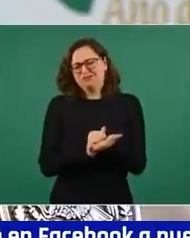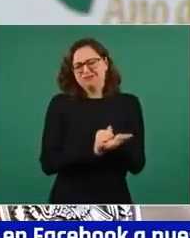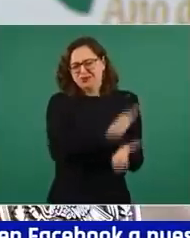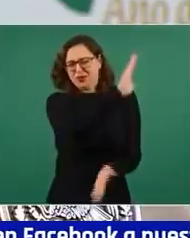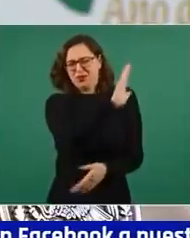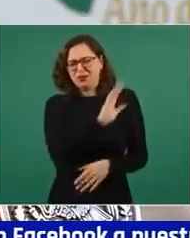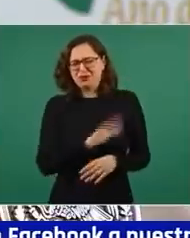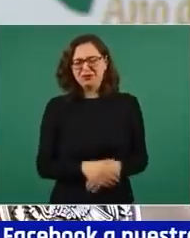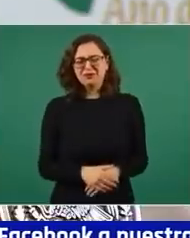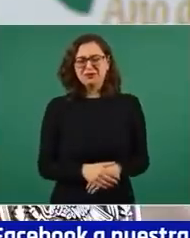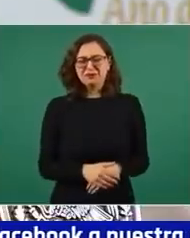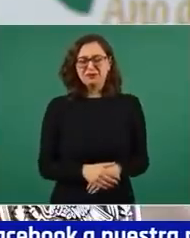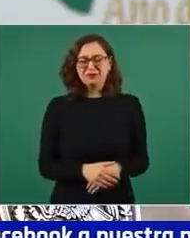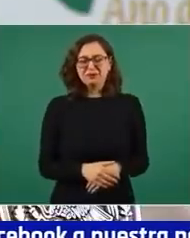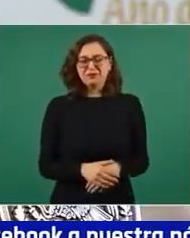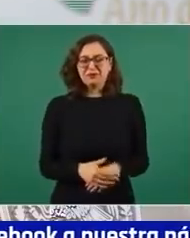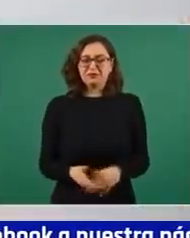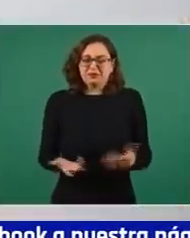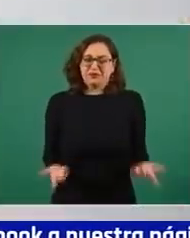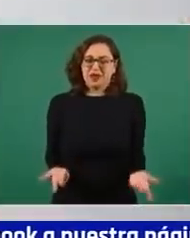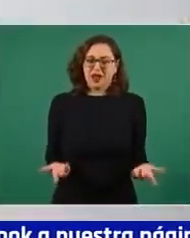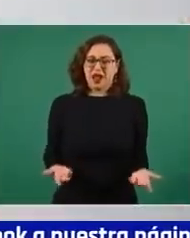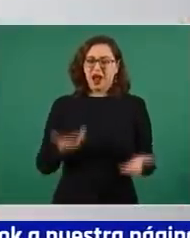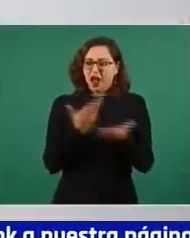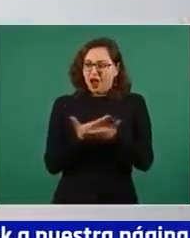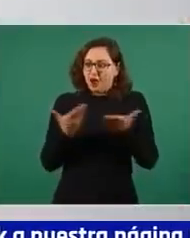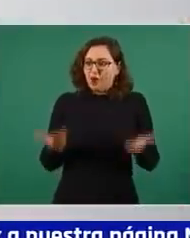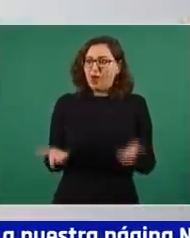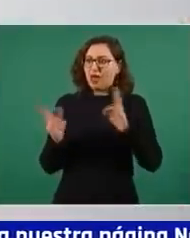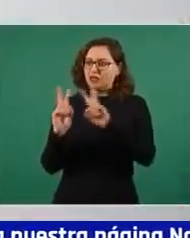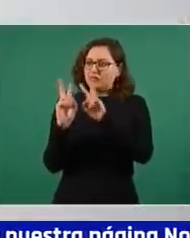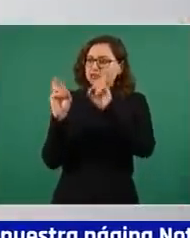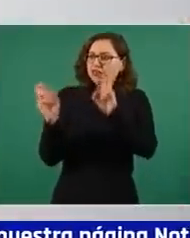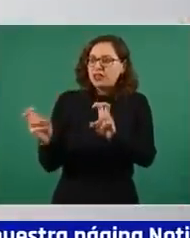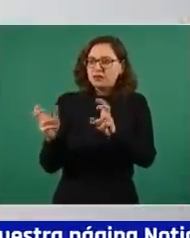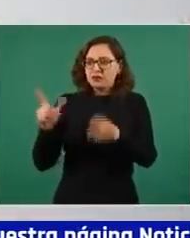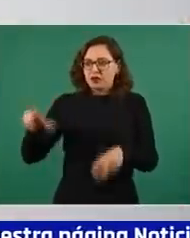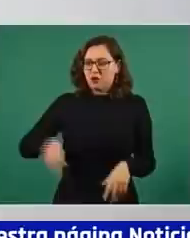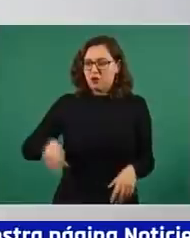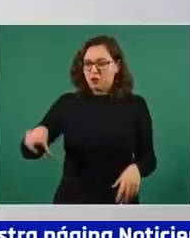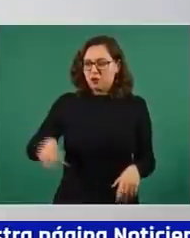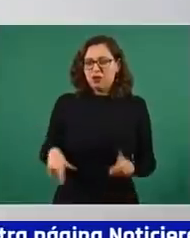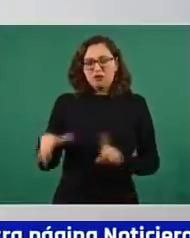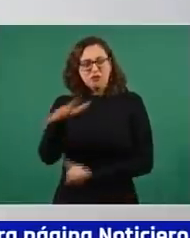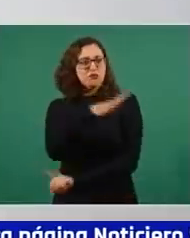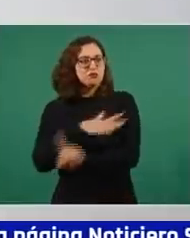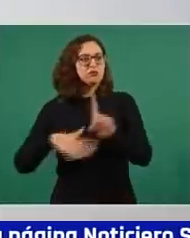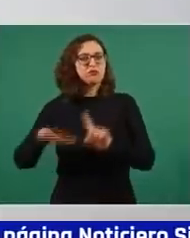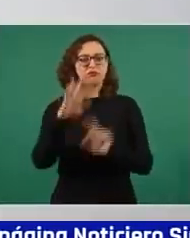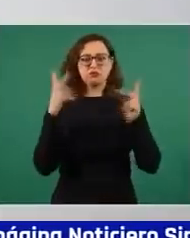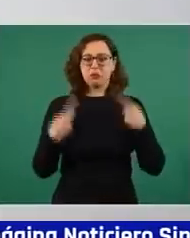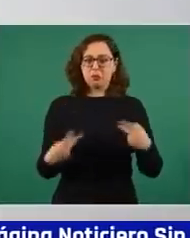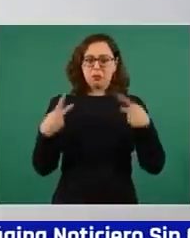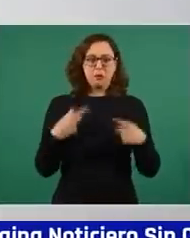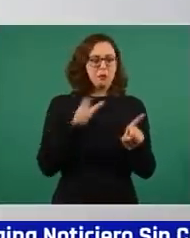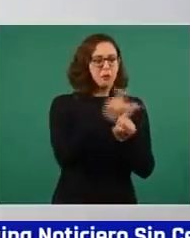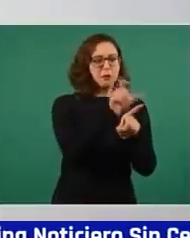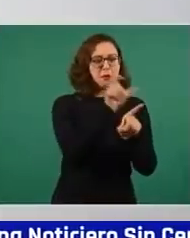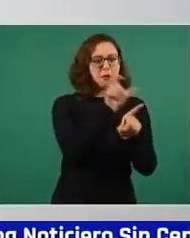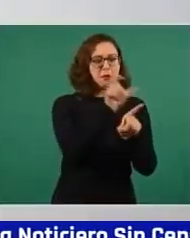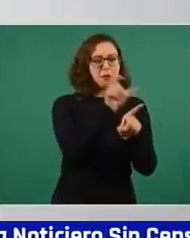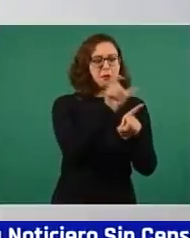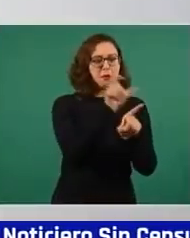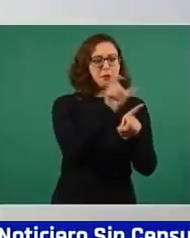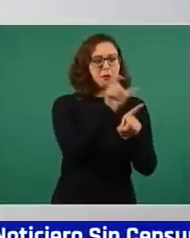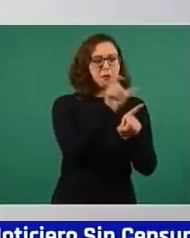más si se trata de un asunto tan delicado como es la seguridad pública, donde está de por medio la